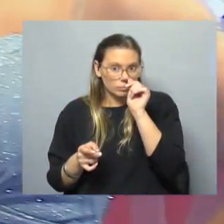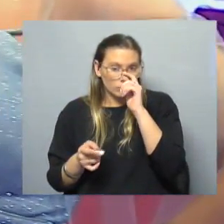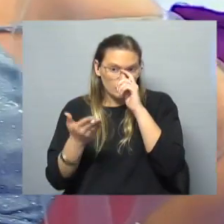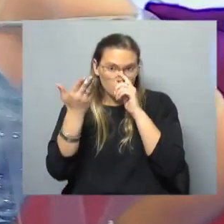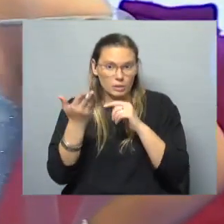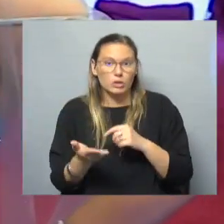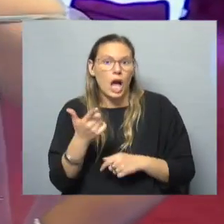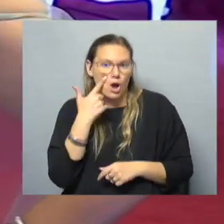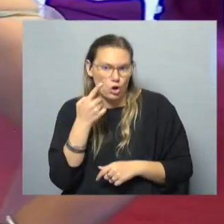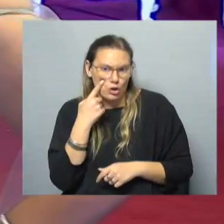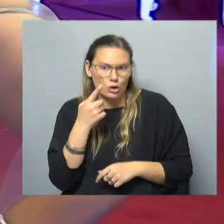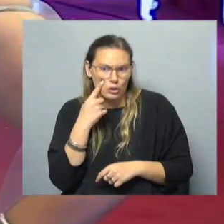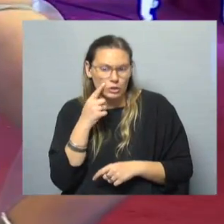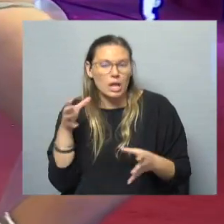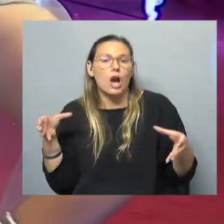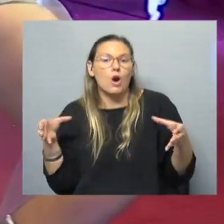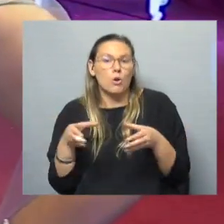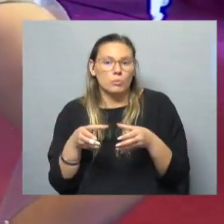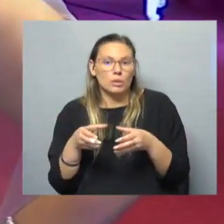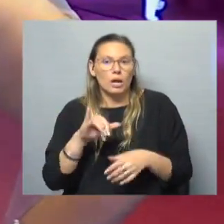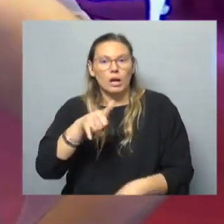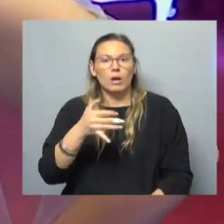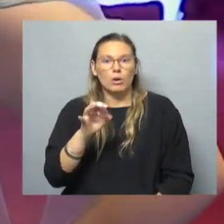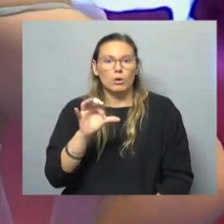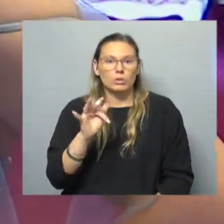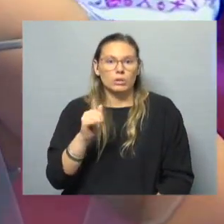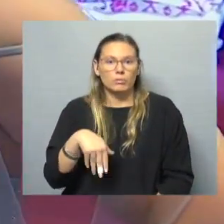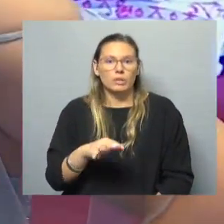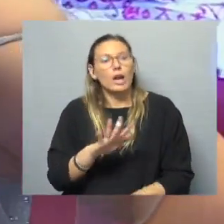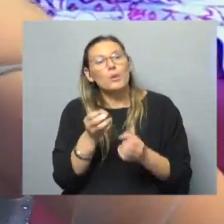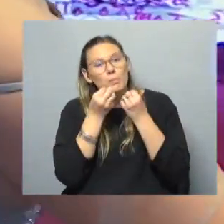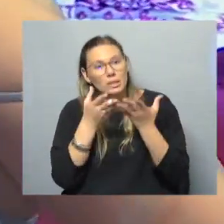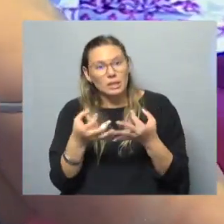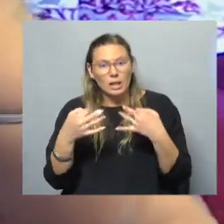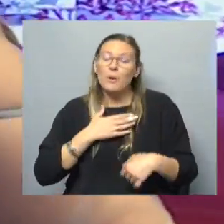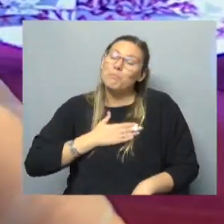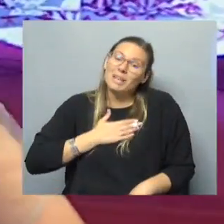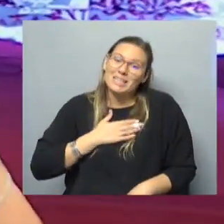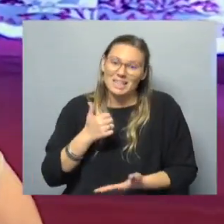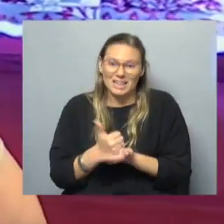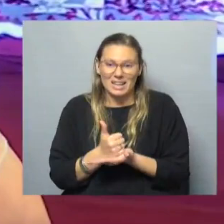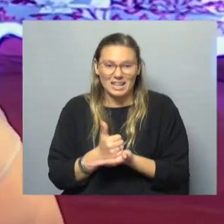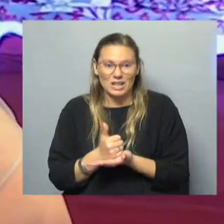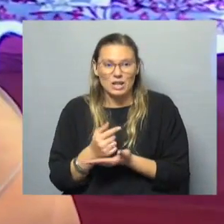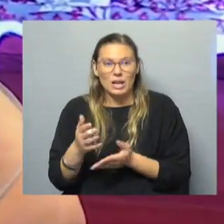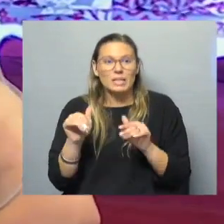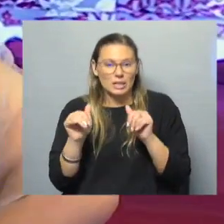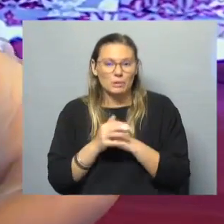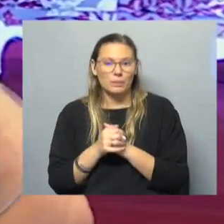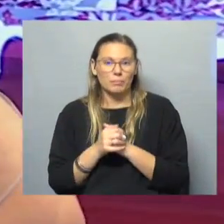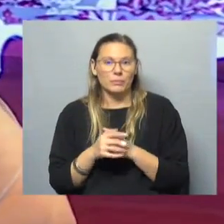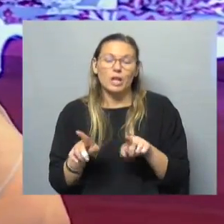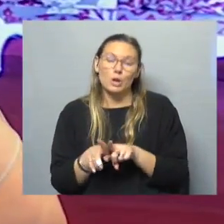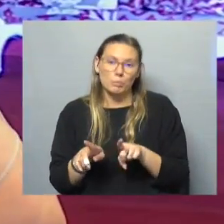figura bastante conocida de la comunidad. Josefina, ¿cómo estás? ¿Cómo estás, bella? Es un placer estar acá contigo y saludarte.